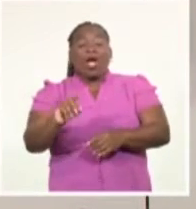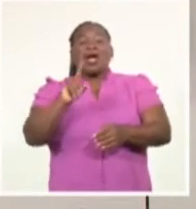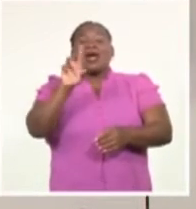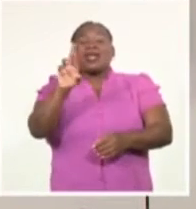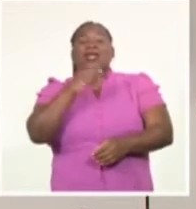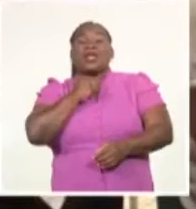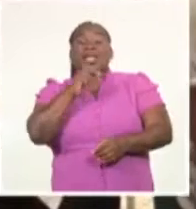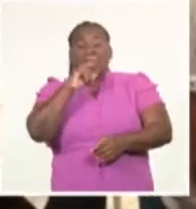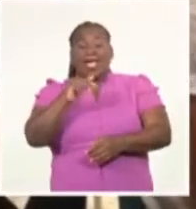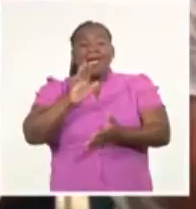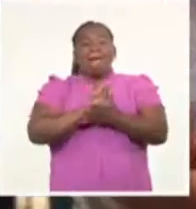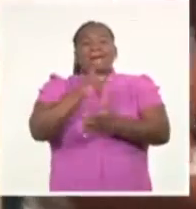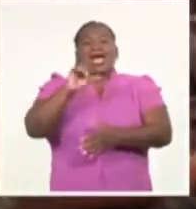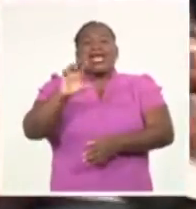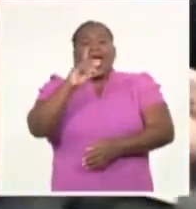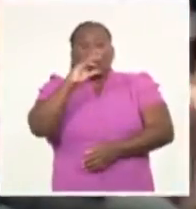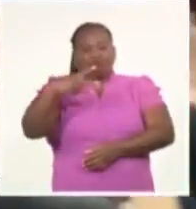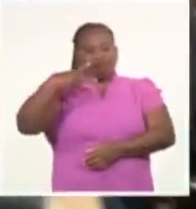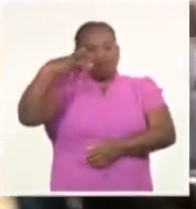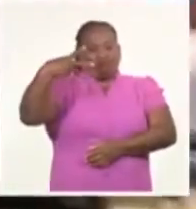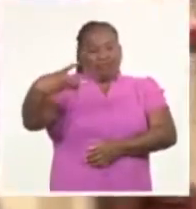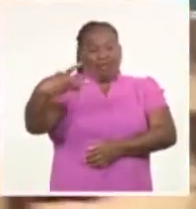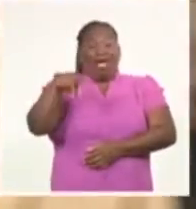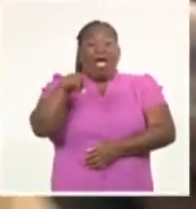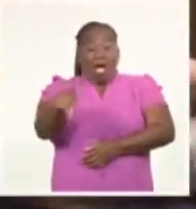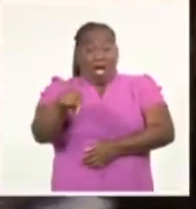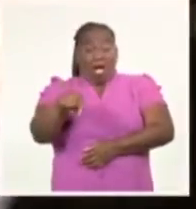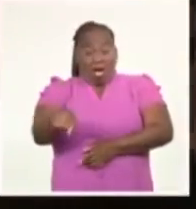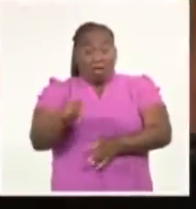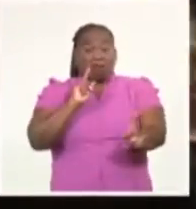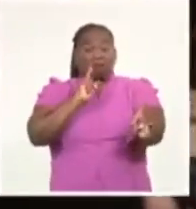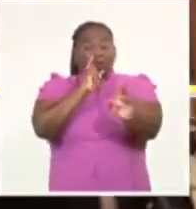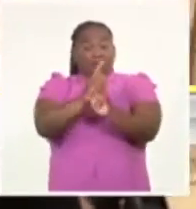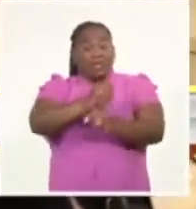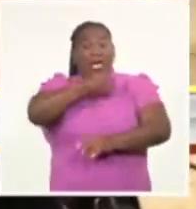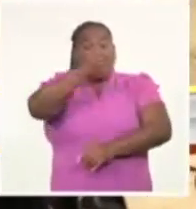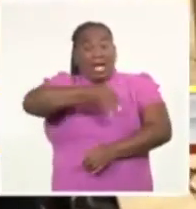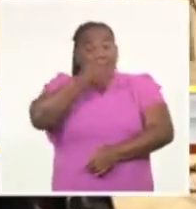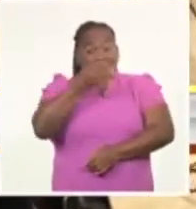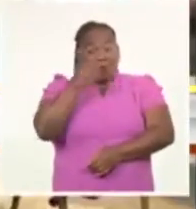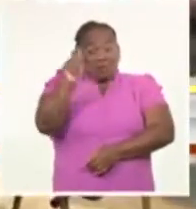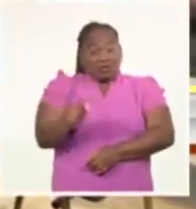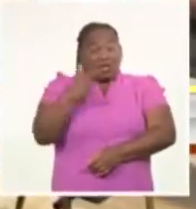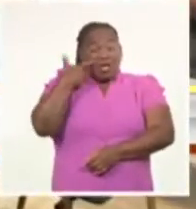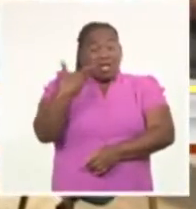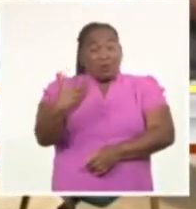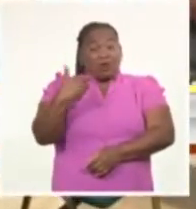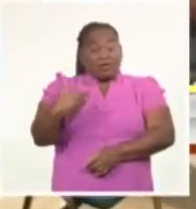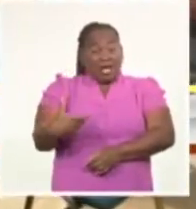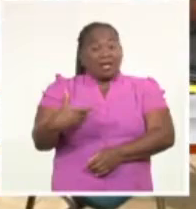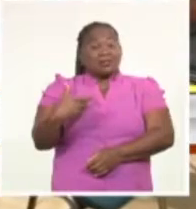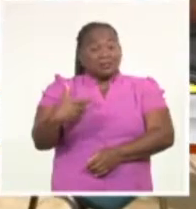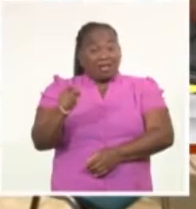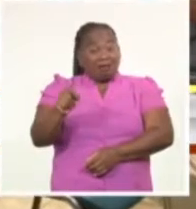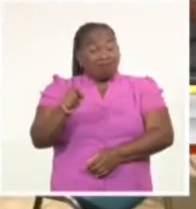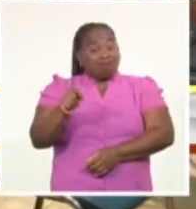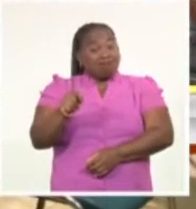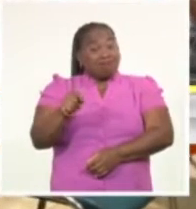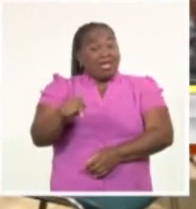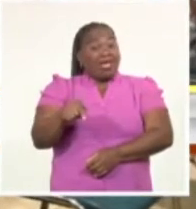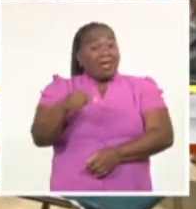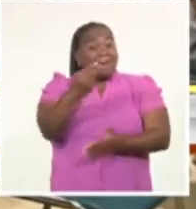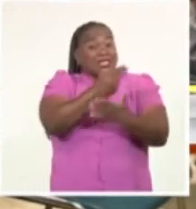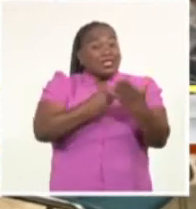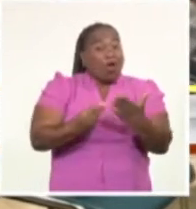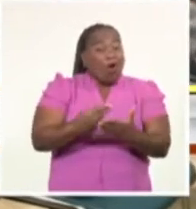y Mariano Rodríguez. En el encuentro se ilustró el vasto legado de estas figuras de la segunda generación de la vanguardia cubana.